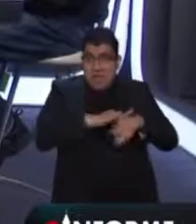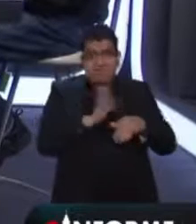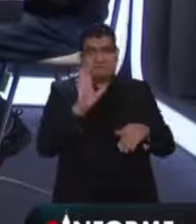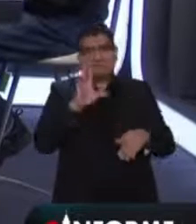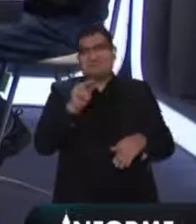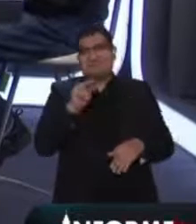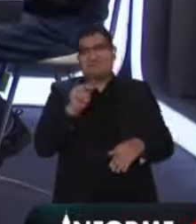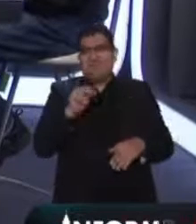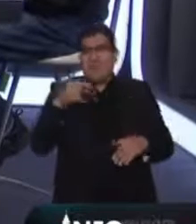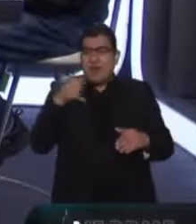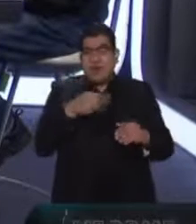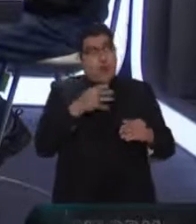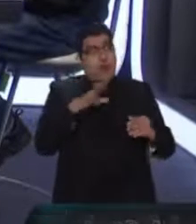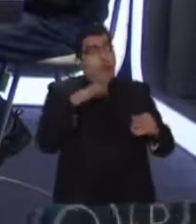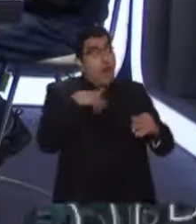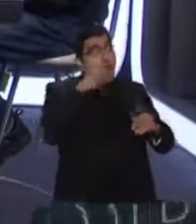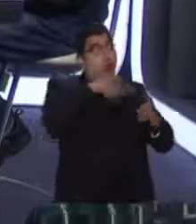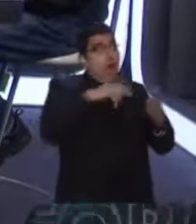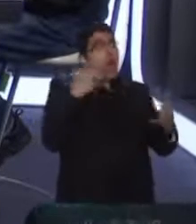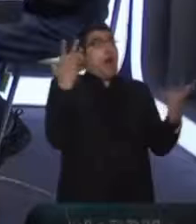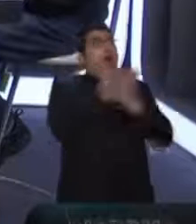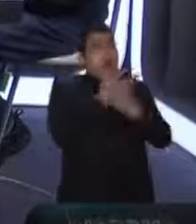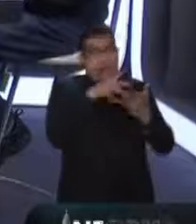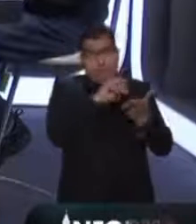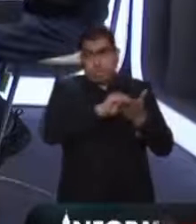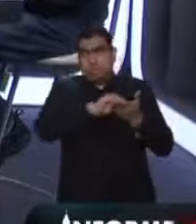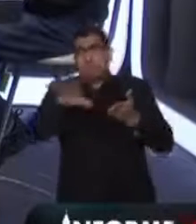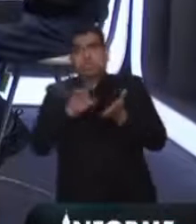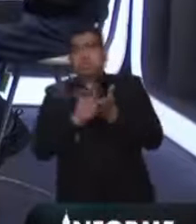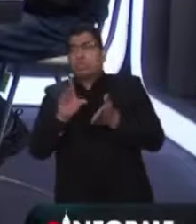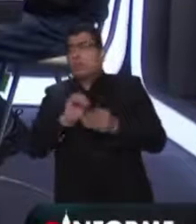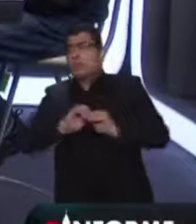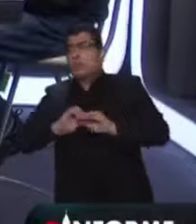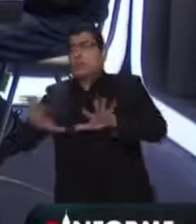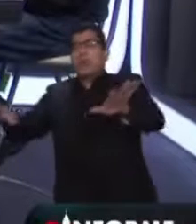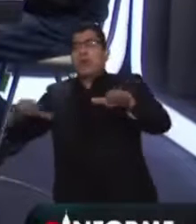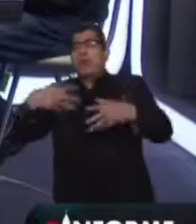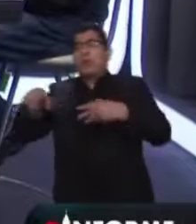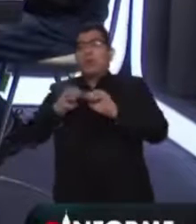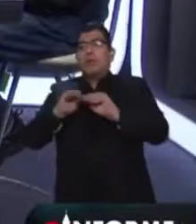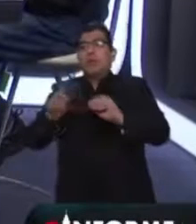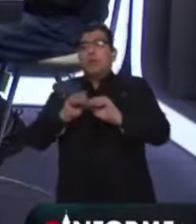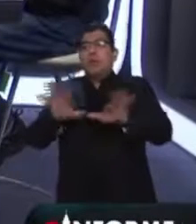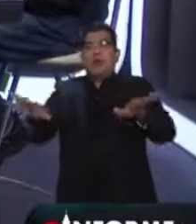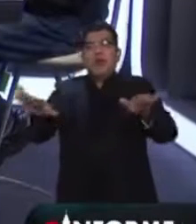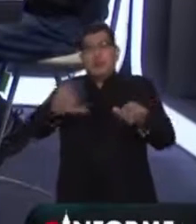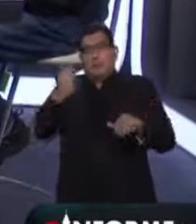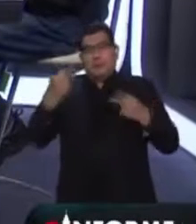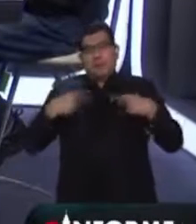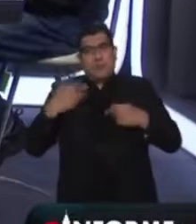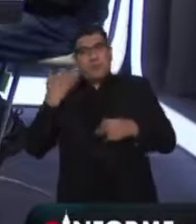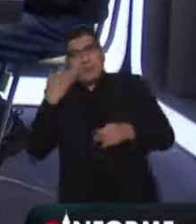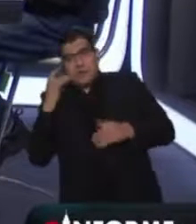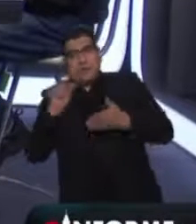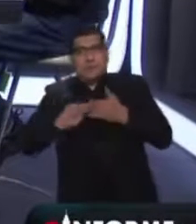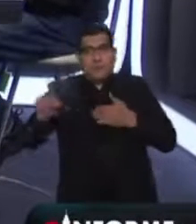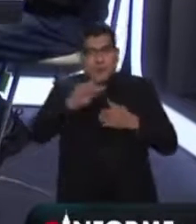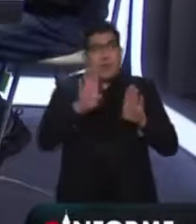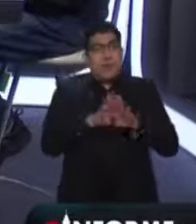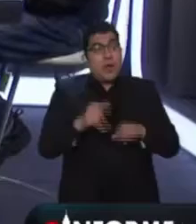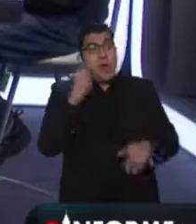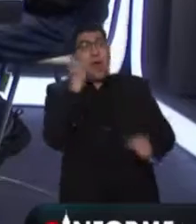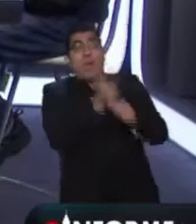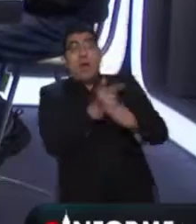título cuando comparte una nota en Twitter o en Facebook. En ese sentido, por eso Twitter ha dicho, ya leíste la nota,